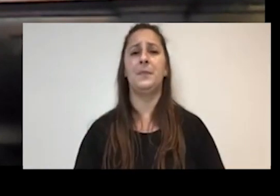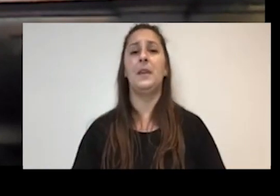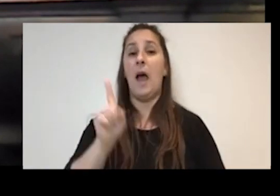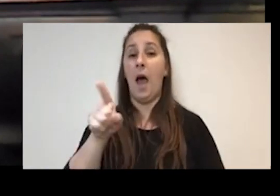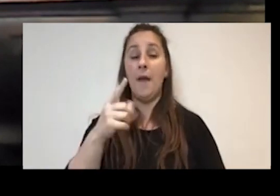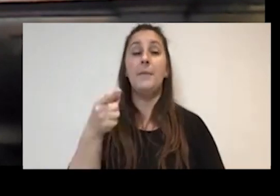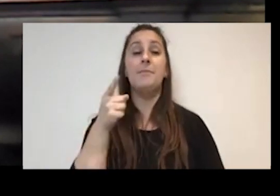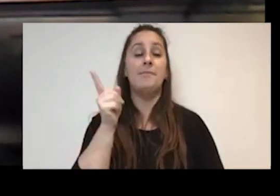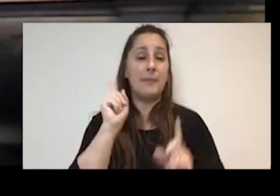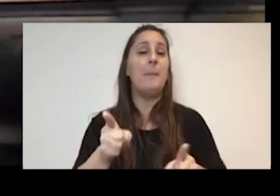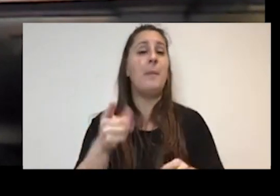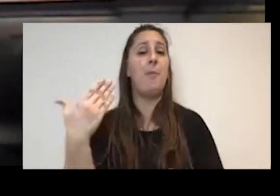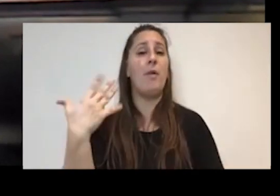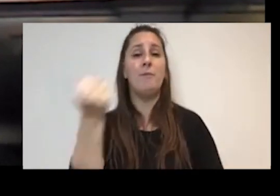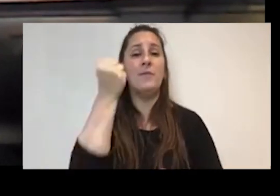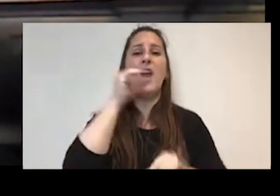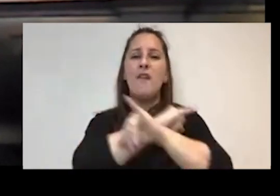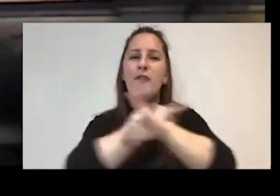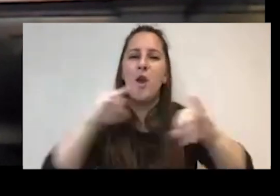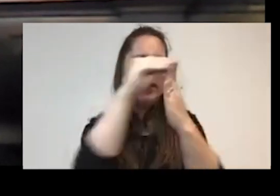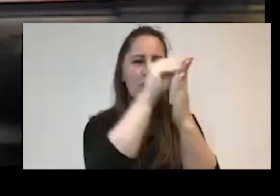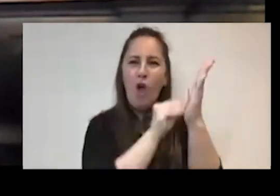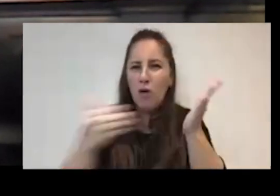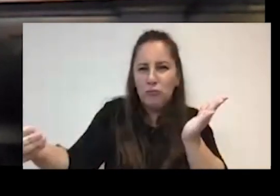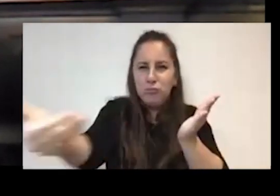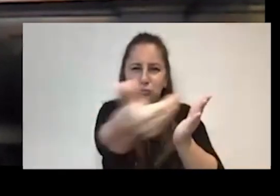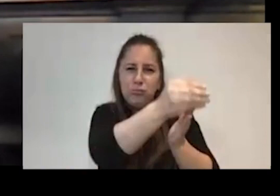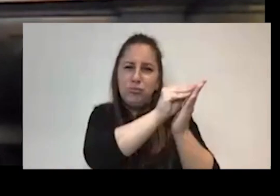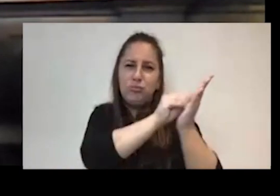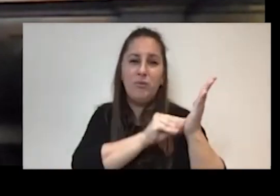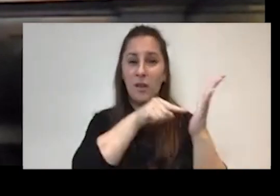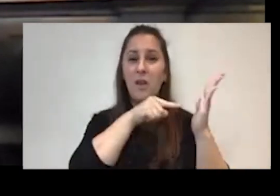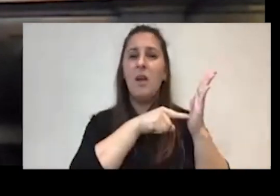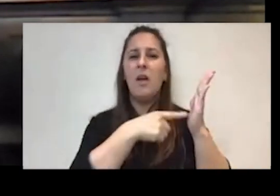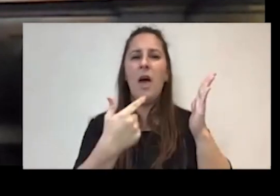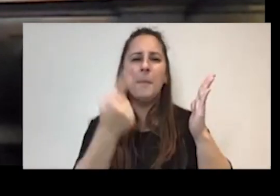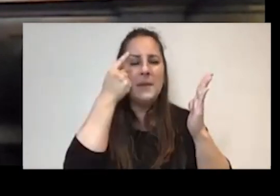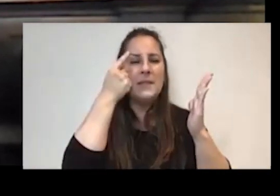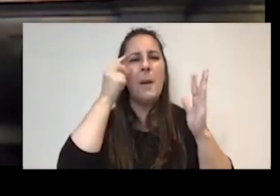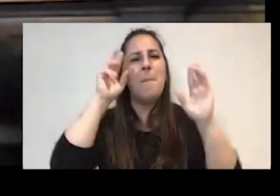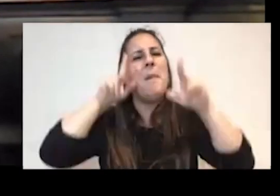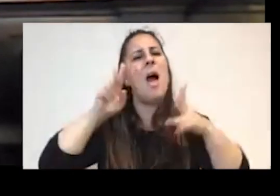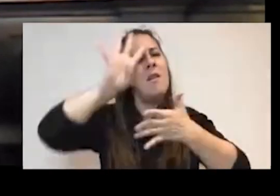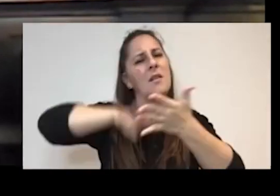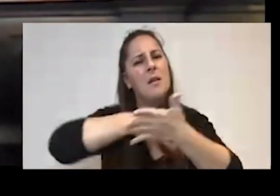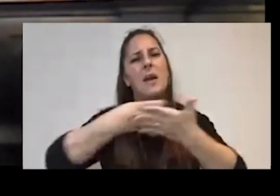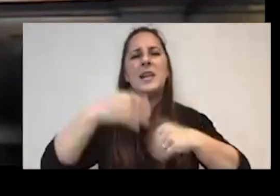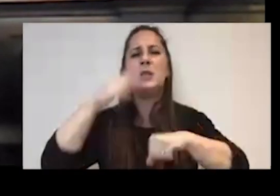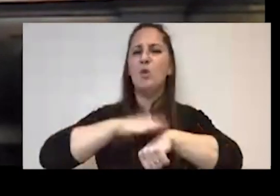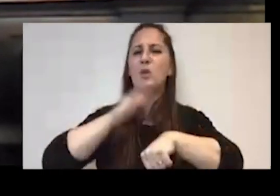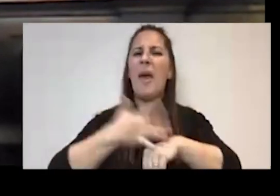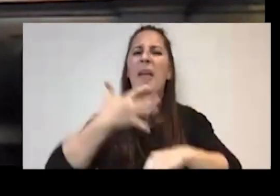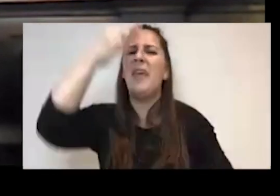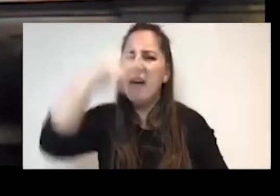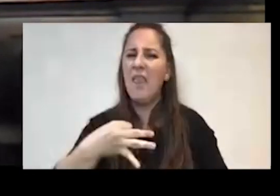poder lograr que los datos que obtenemos, los datos nos permitan proyectar políticas reales,